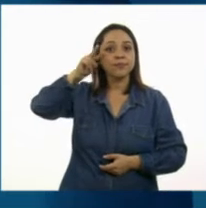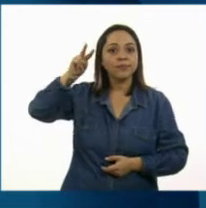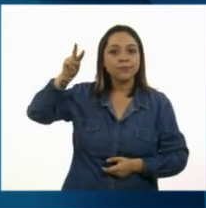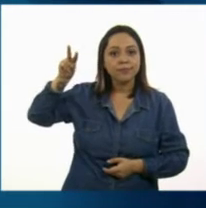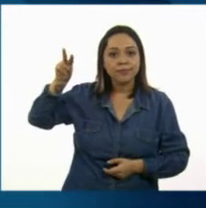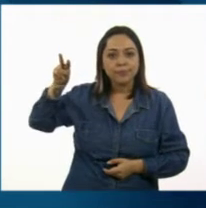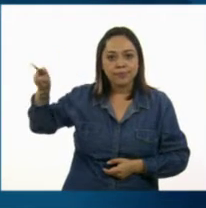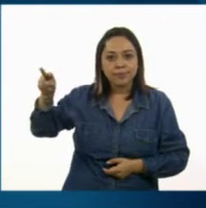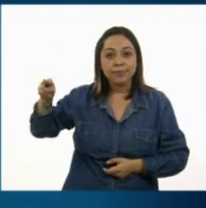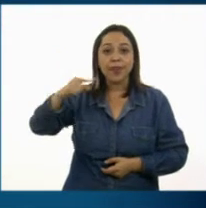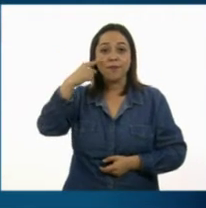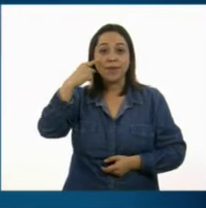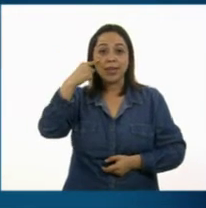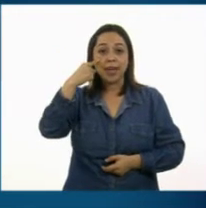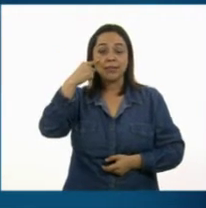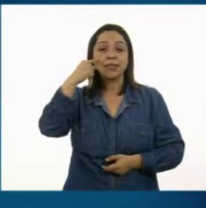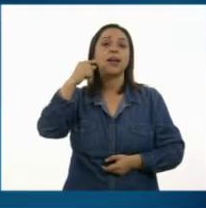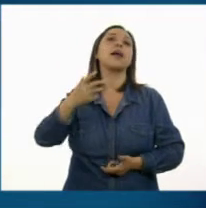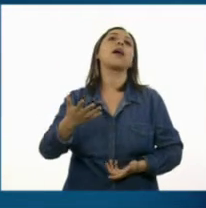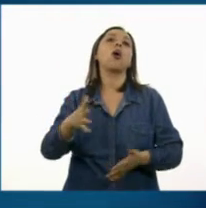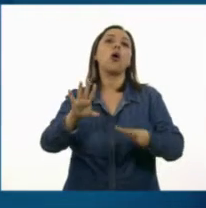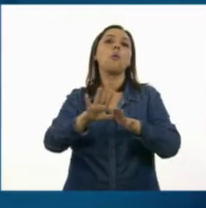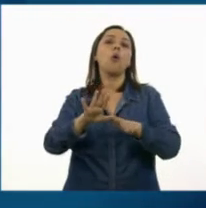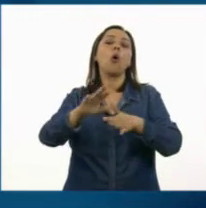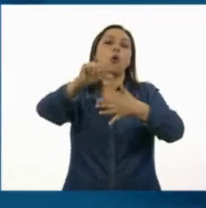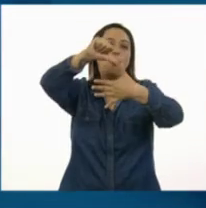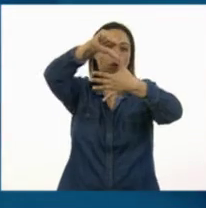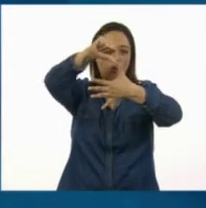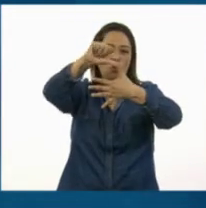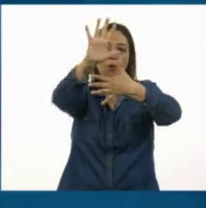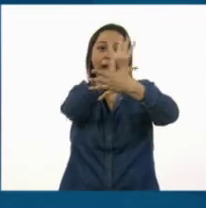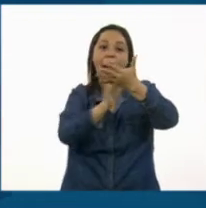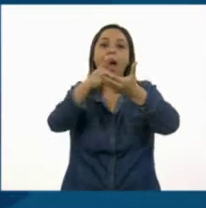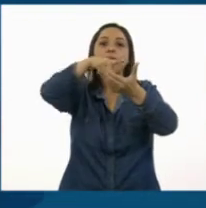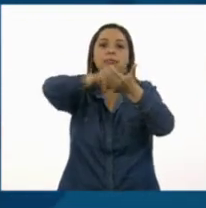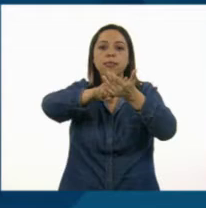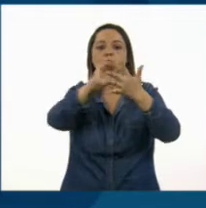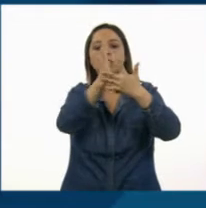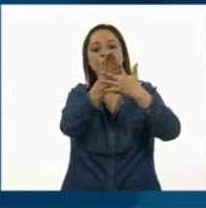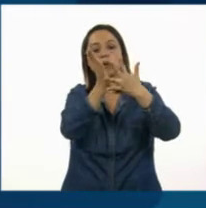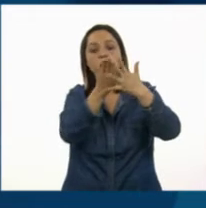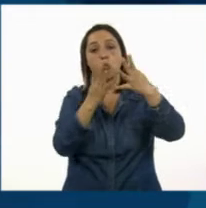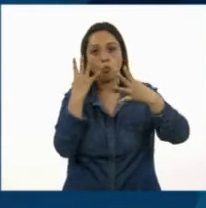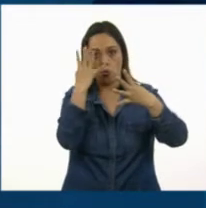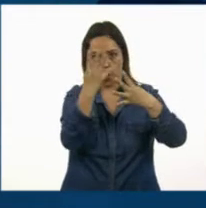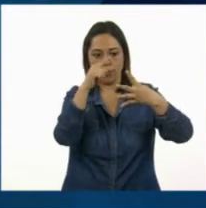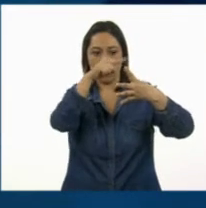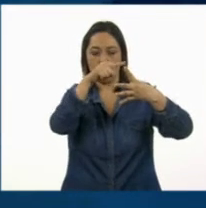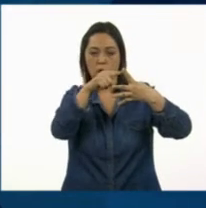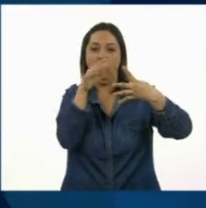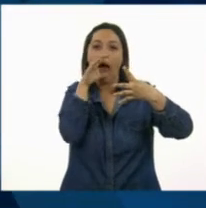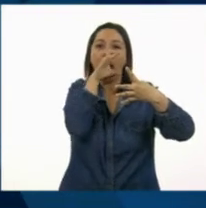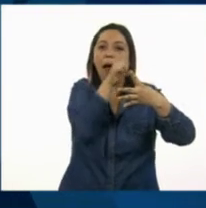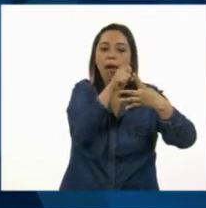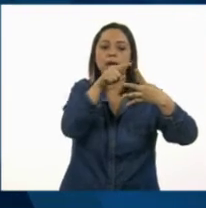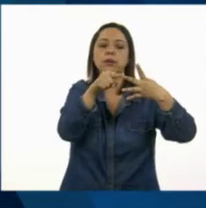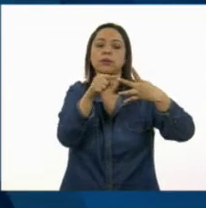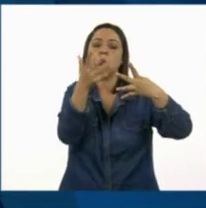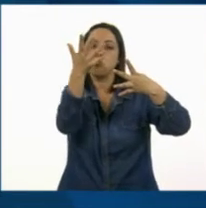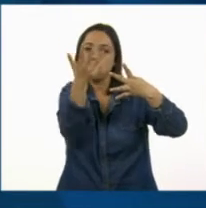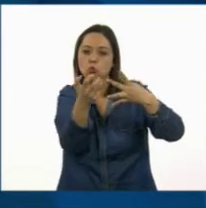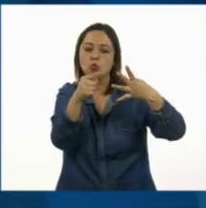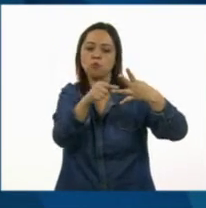observar, en Sudamérica existen 4 grupos de climas: el tropical, el seco,